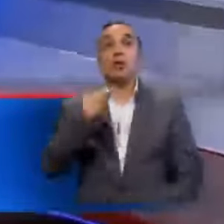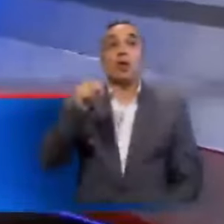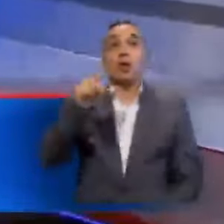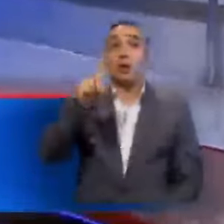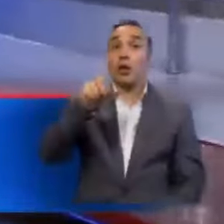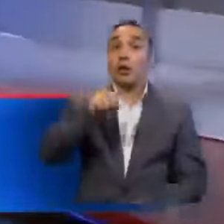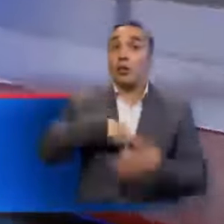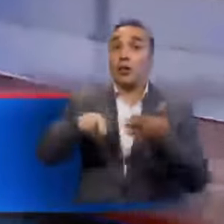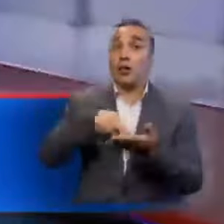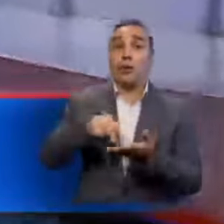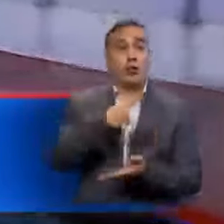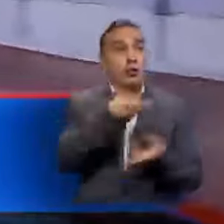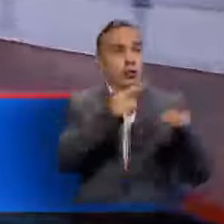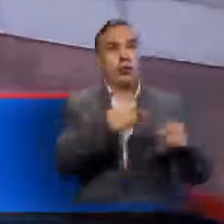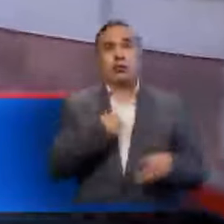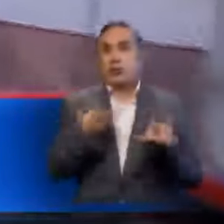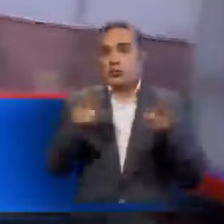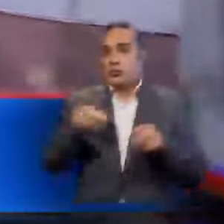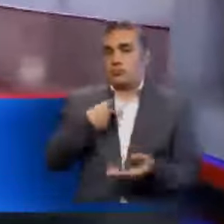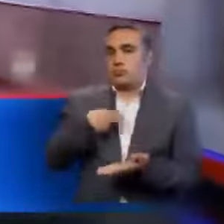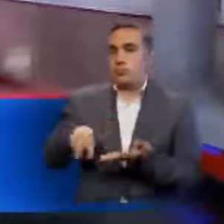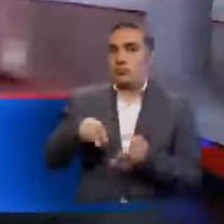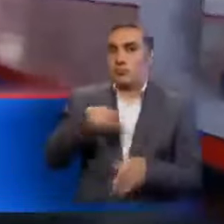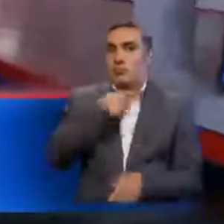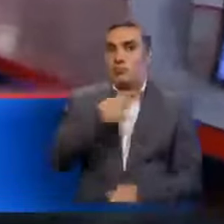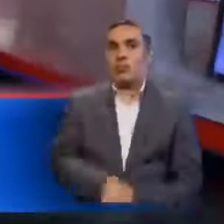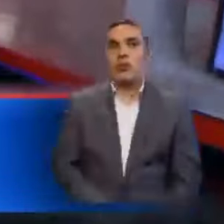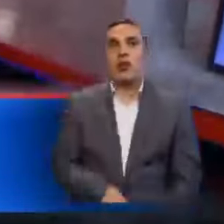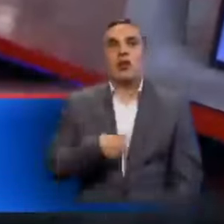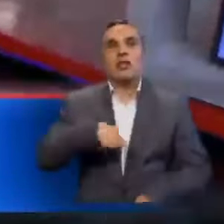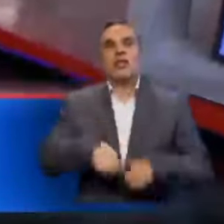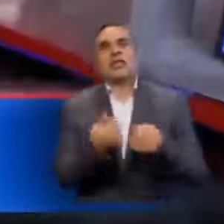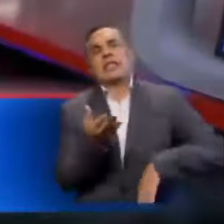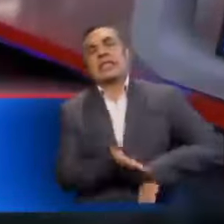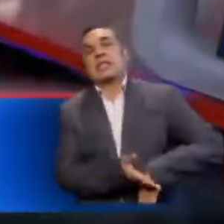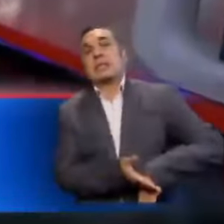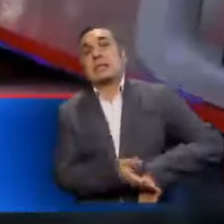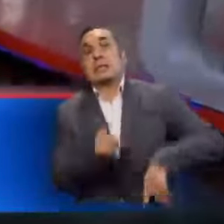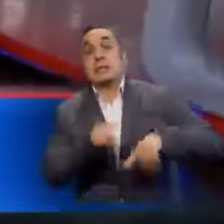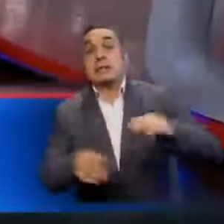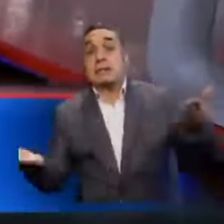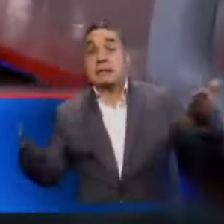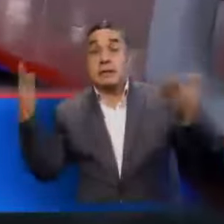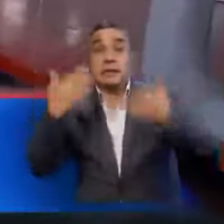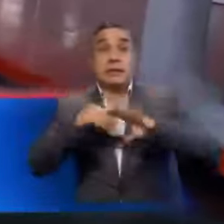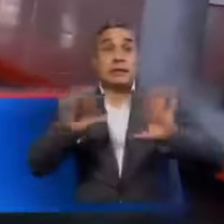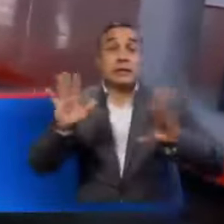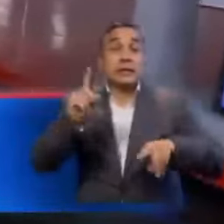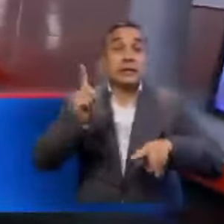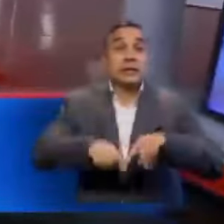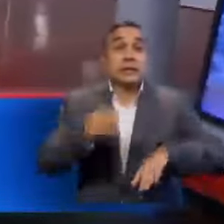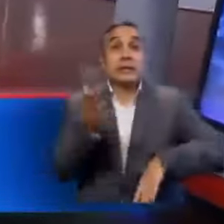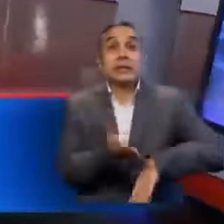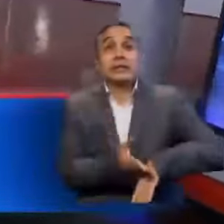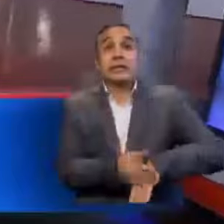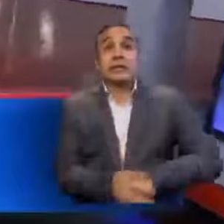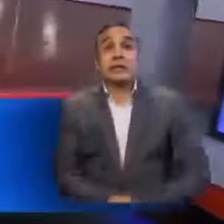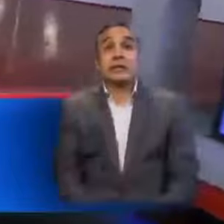te tú cuento también? Yo, por supuesto, mi pareja. Me acabo de dañar la rodilla, señor. Vamos a perder el programa para ver Ronald si es mi despedida de